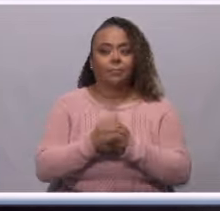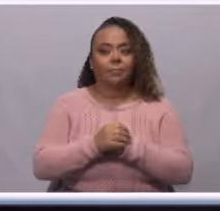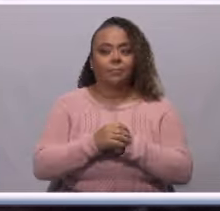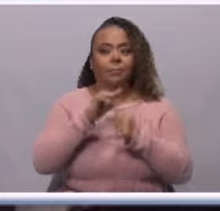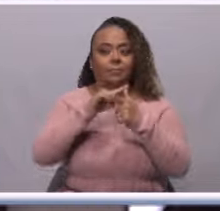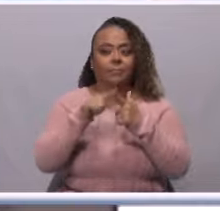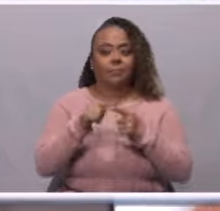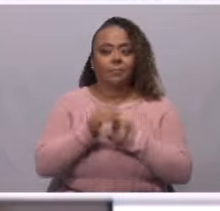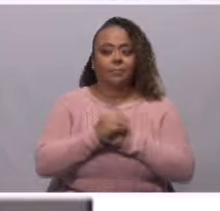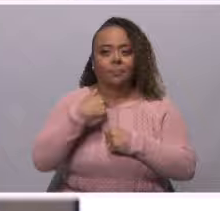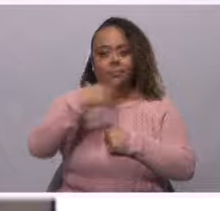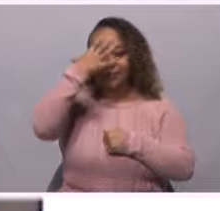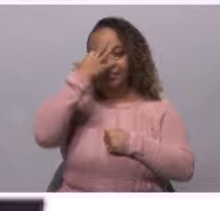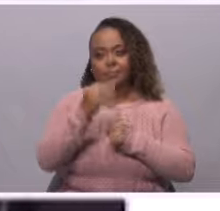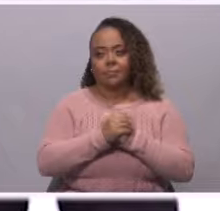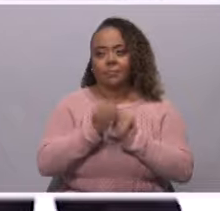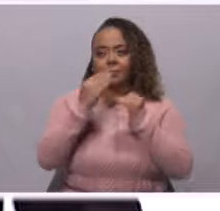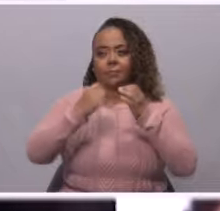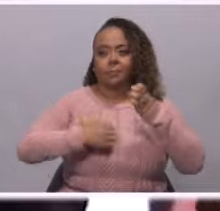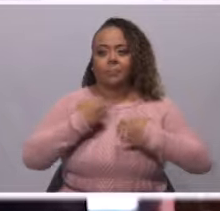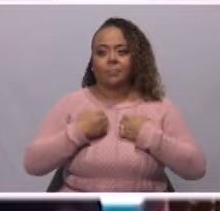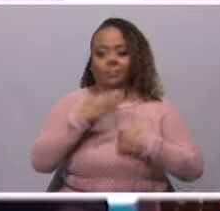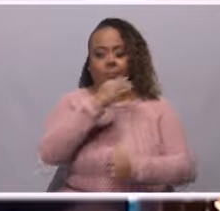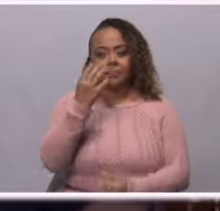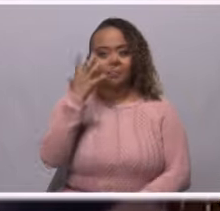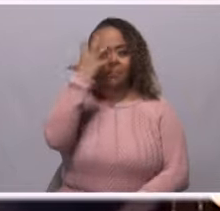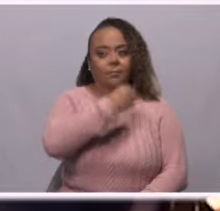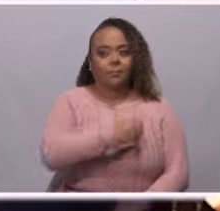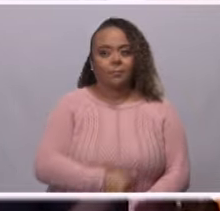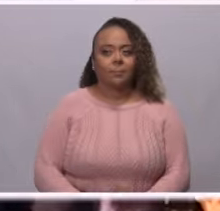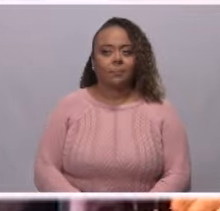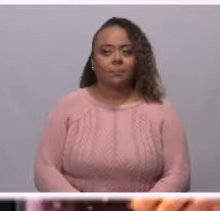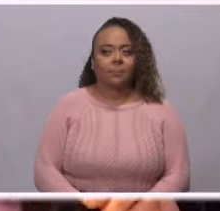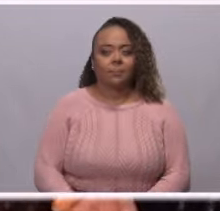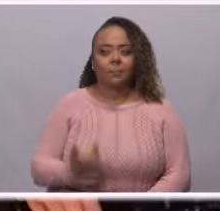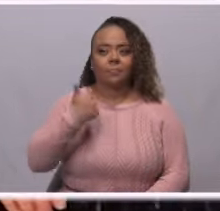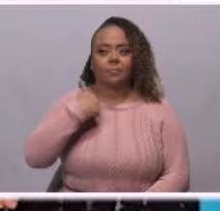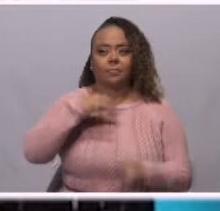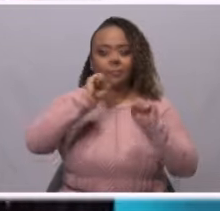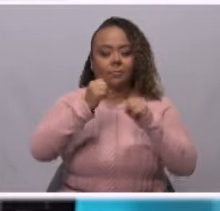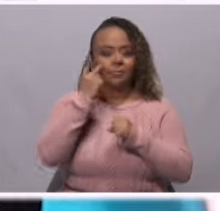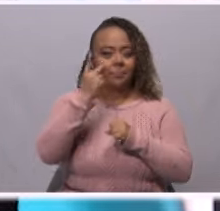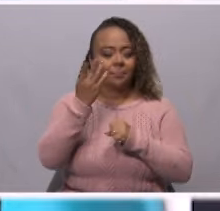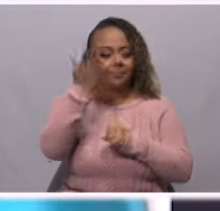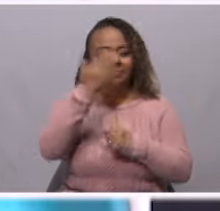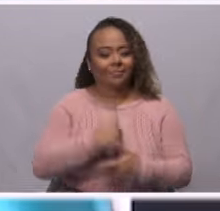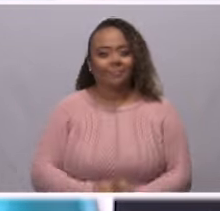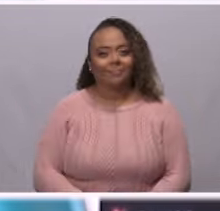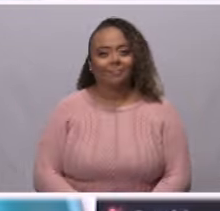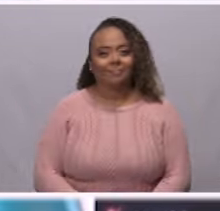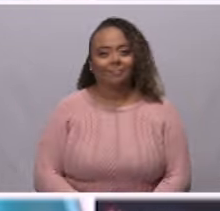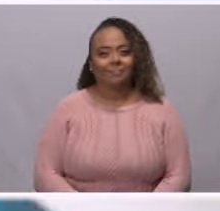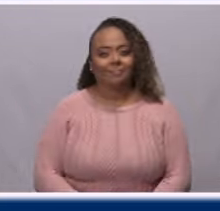Entonces creo que es súper emocionante y súper bonito como tener como la posibilidad de verlos allá. Bueno,